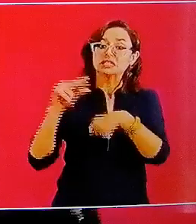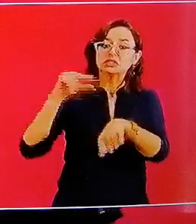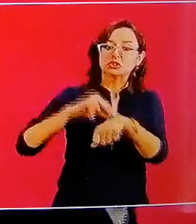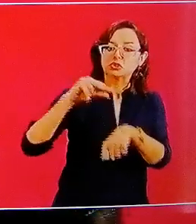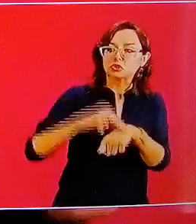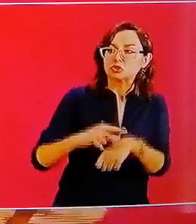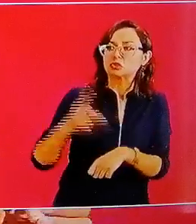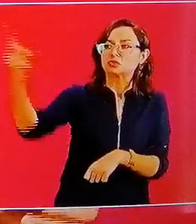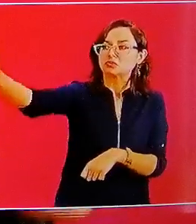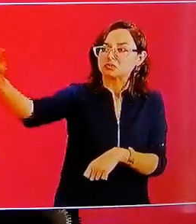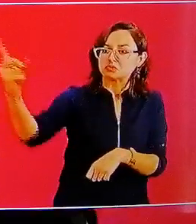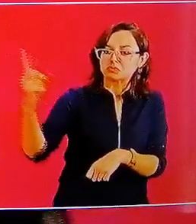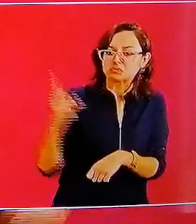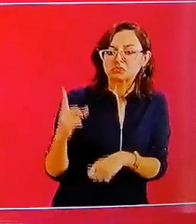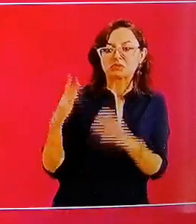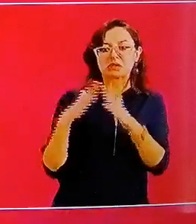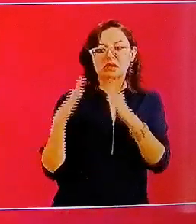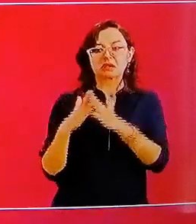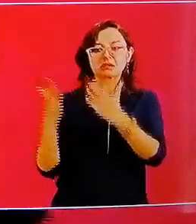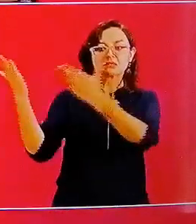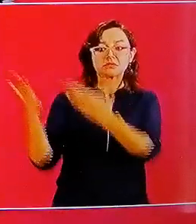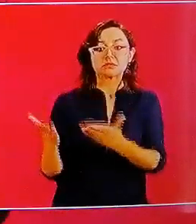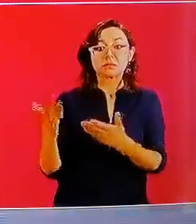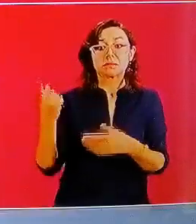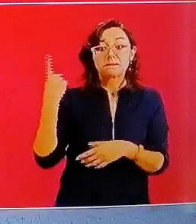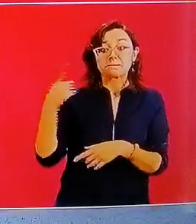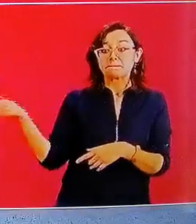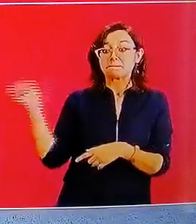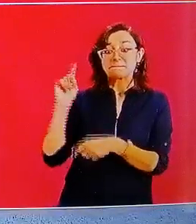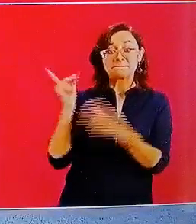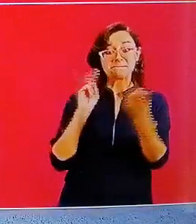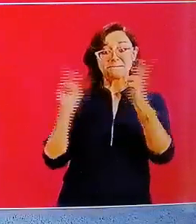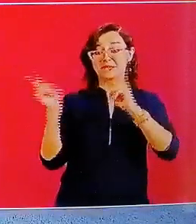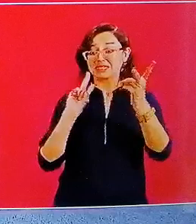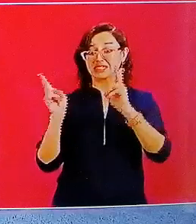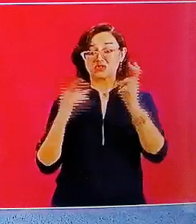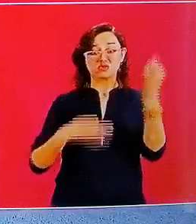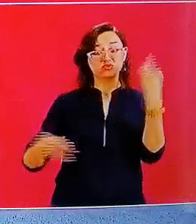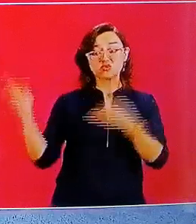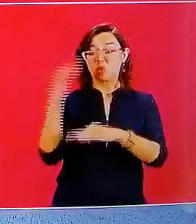a sus departamentos, a sus casas, y los vecinos